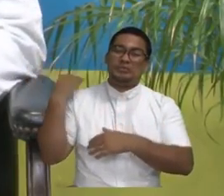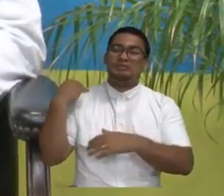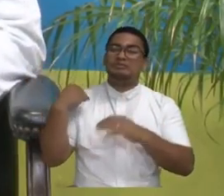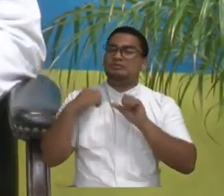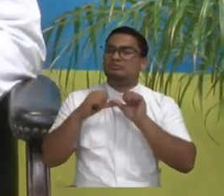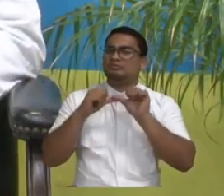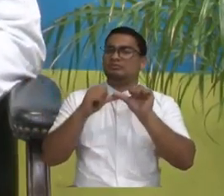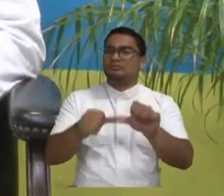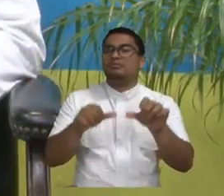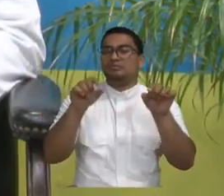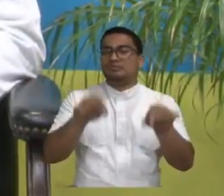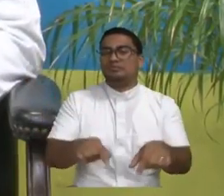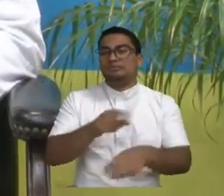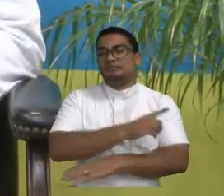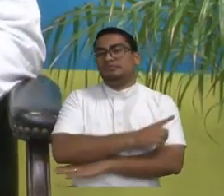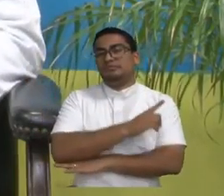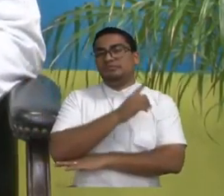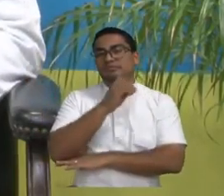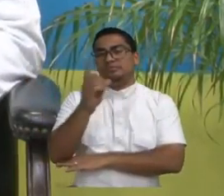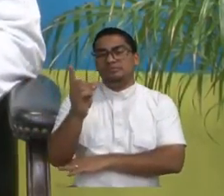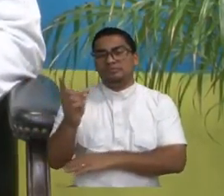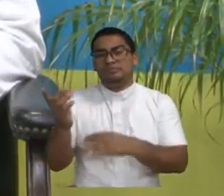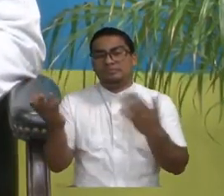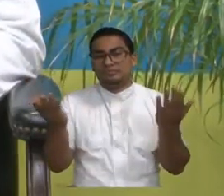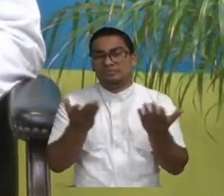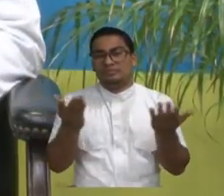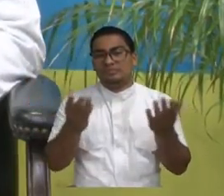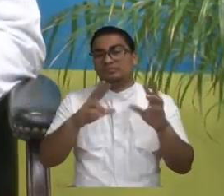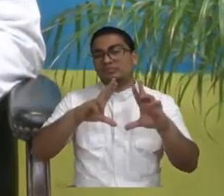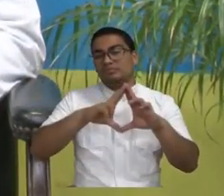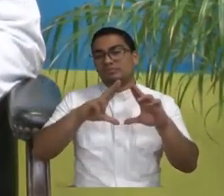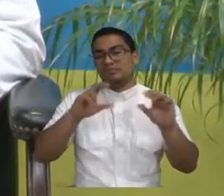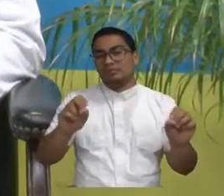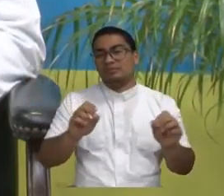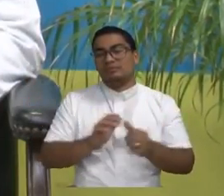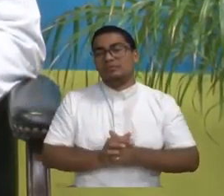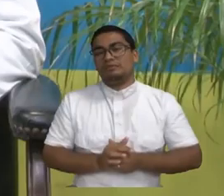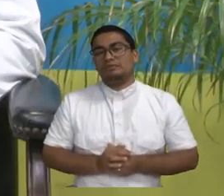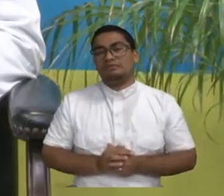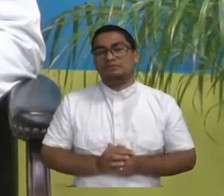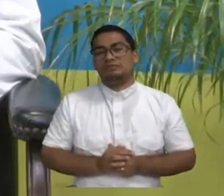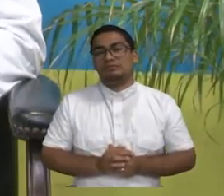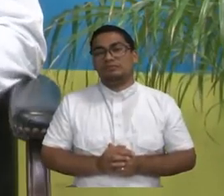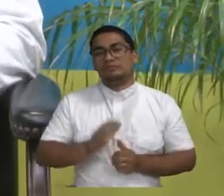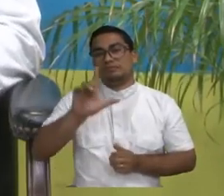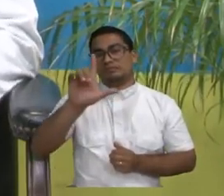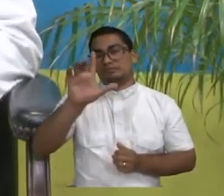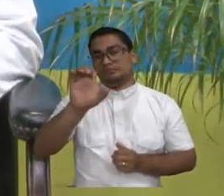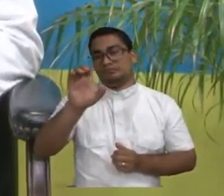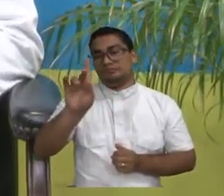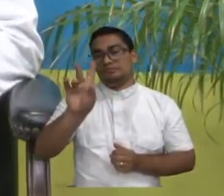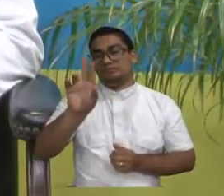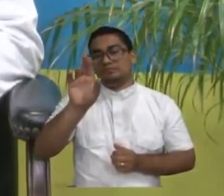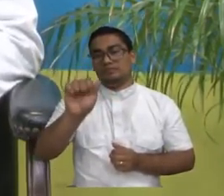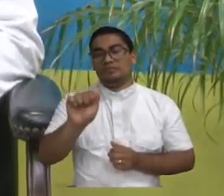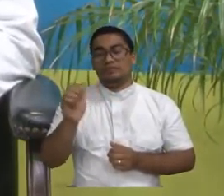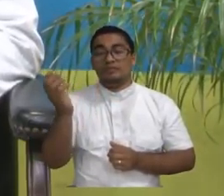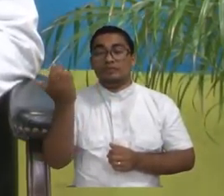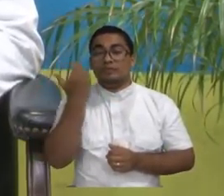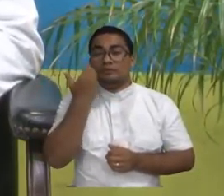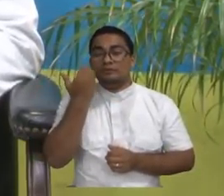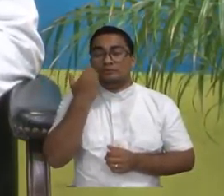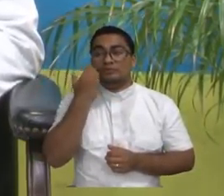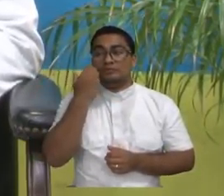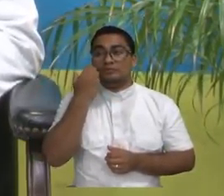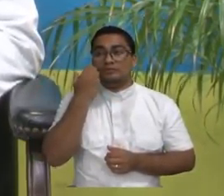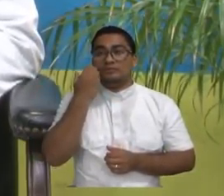presente en la actualidad, en Nicaragua. La lepra es una enfermedad que nos ha acompañado desde